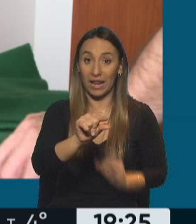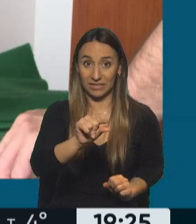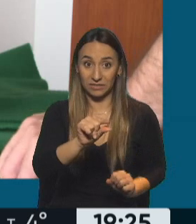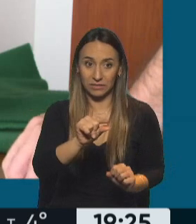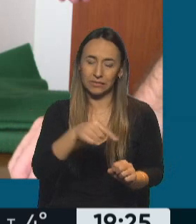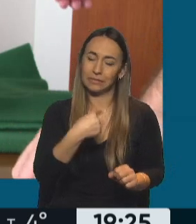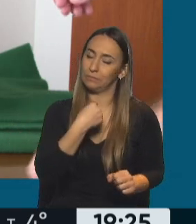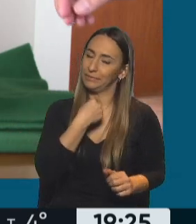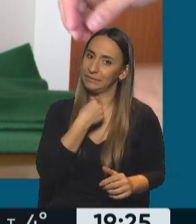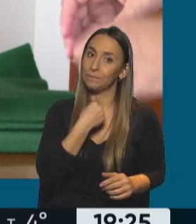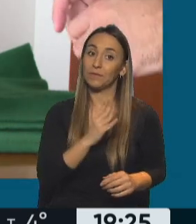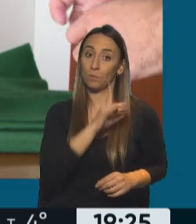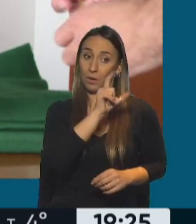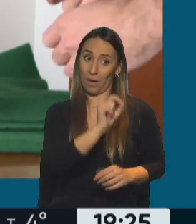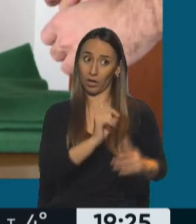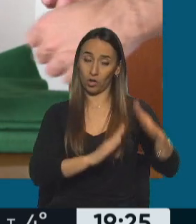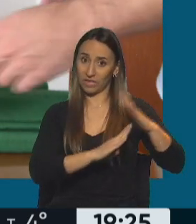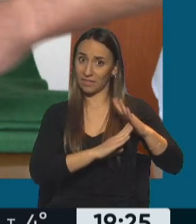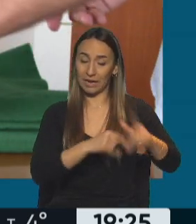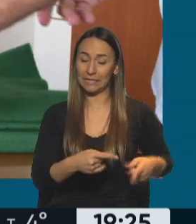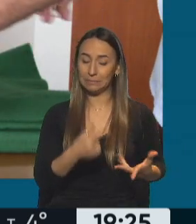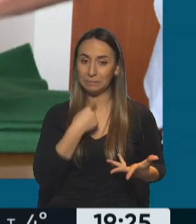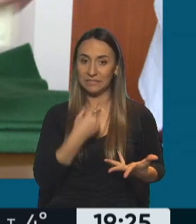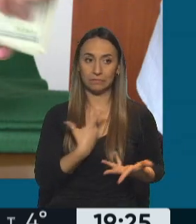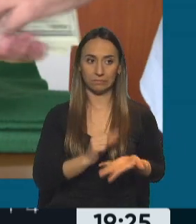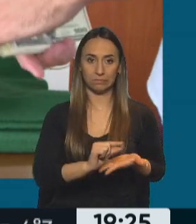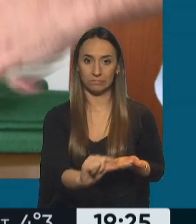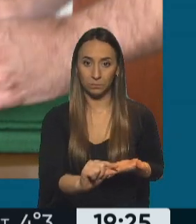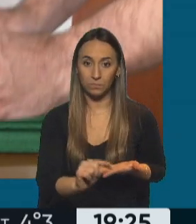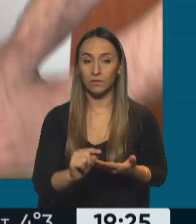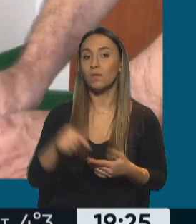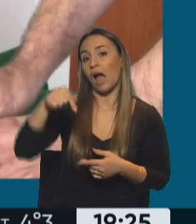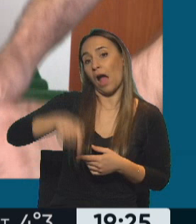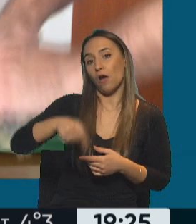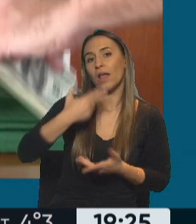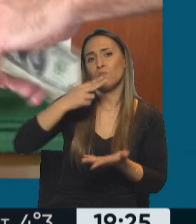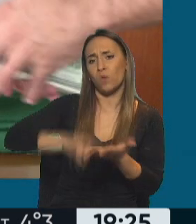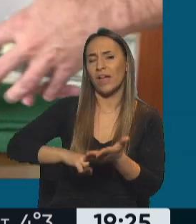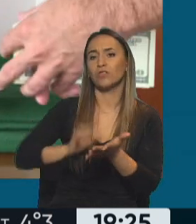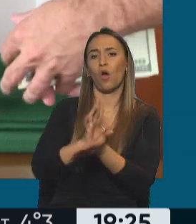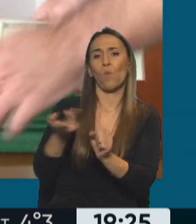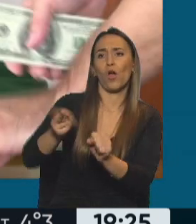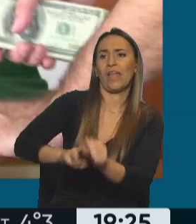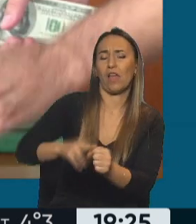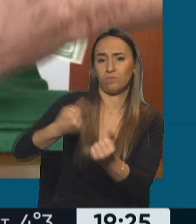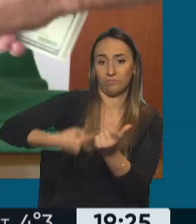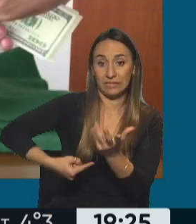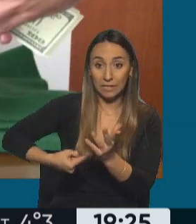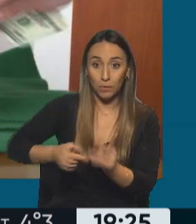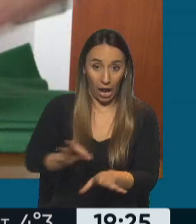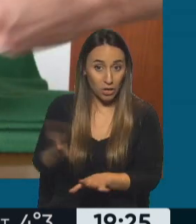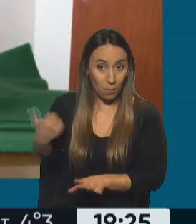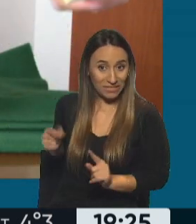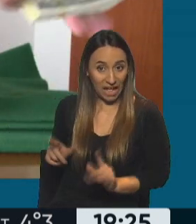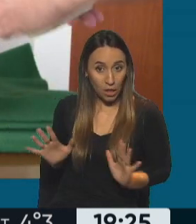valió su sangría al Banco Central hasta el día de hoy, porque si bien el capital está restringido, el pago de intereses sigue vigente. Siguió vigente el año pasado. Eso